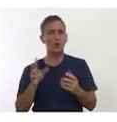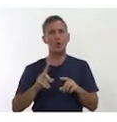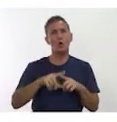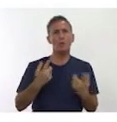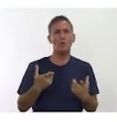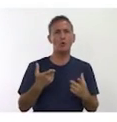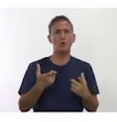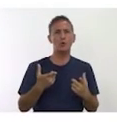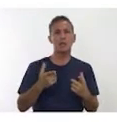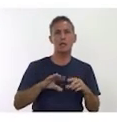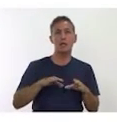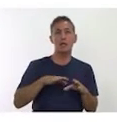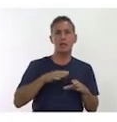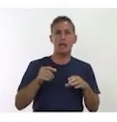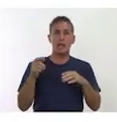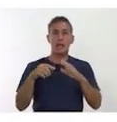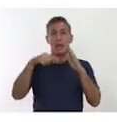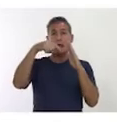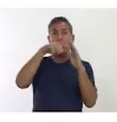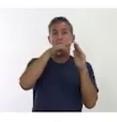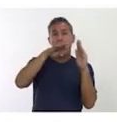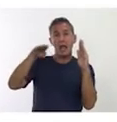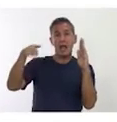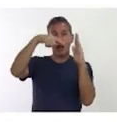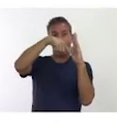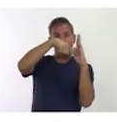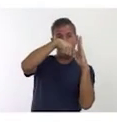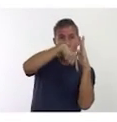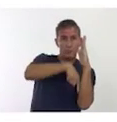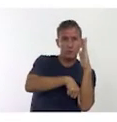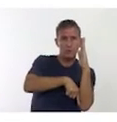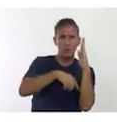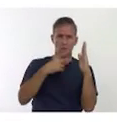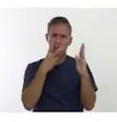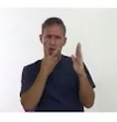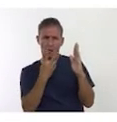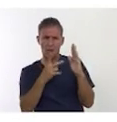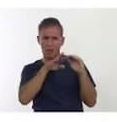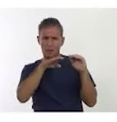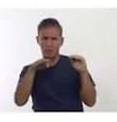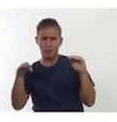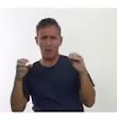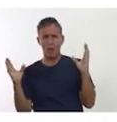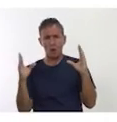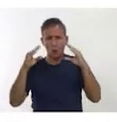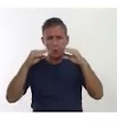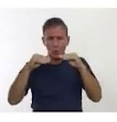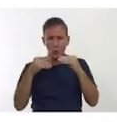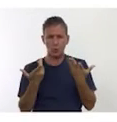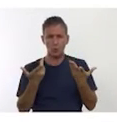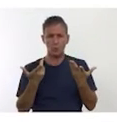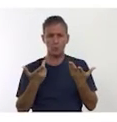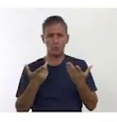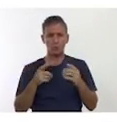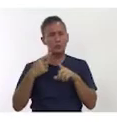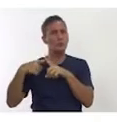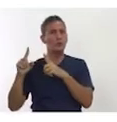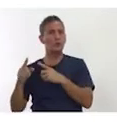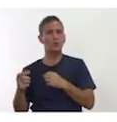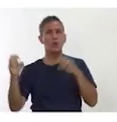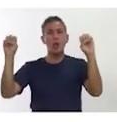¿Por qué en las grandes profundidades el mar se ve oscuro? ¿Qué le sucede a la